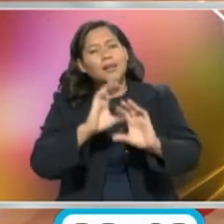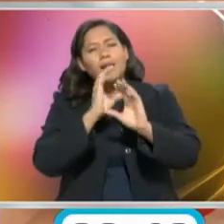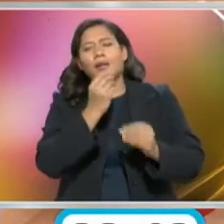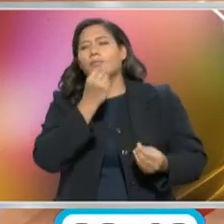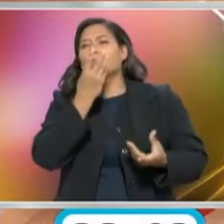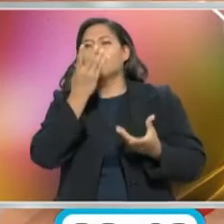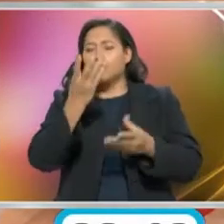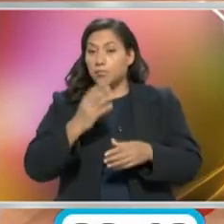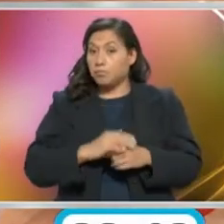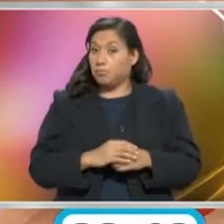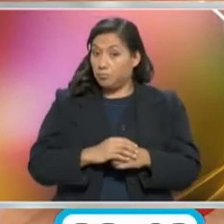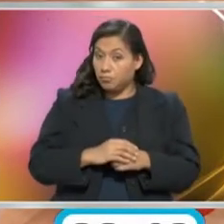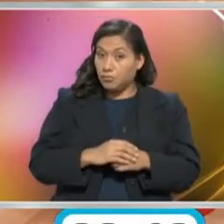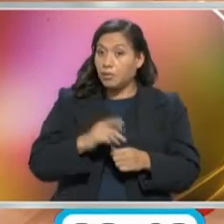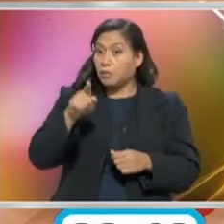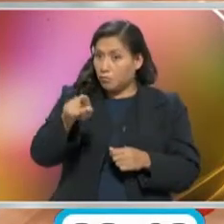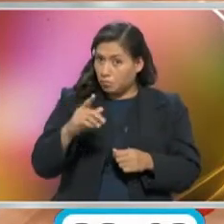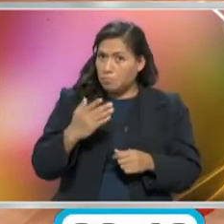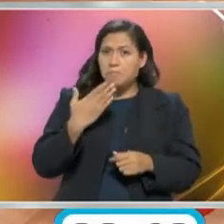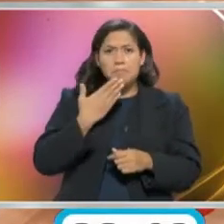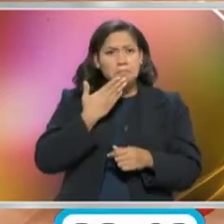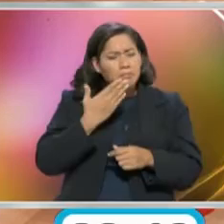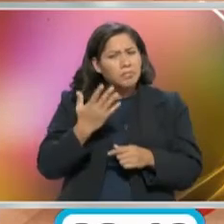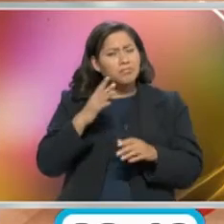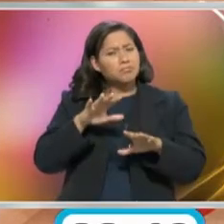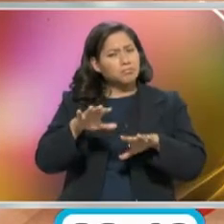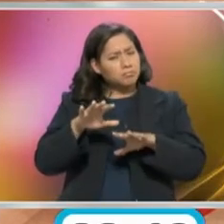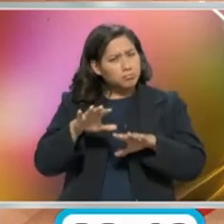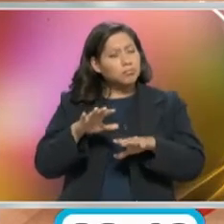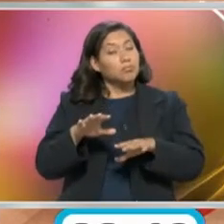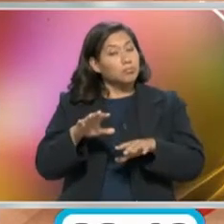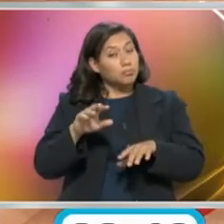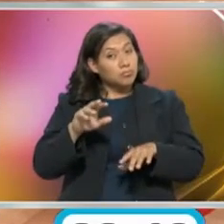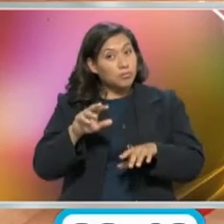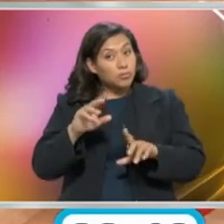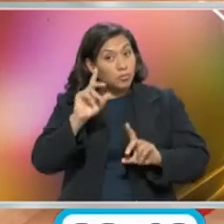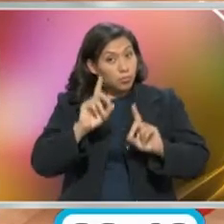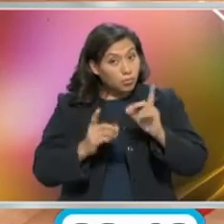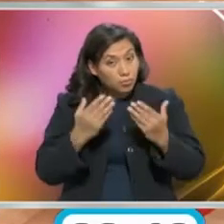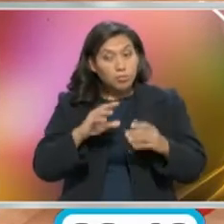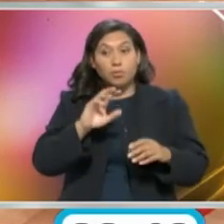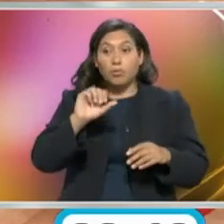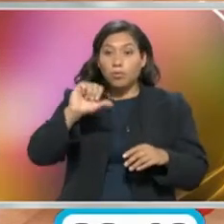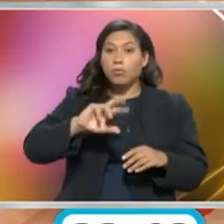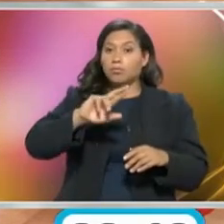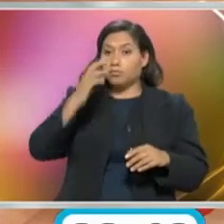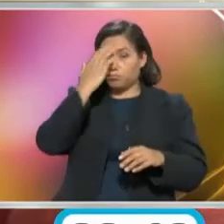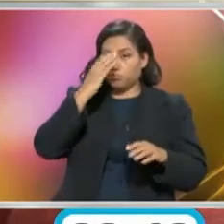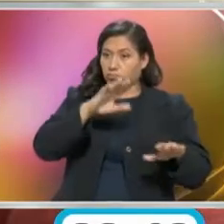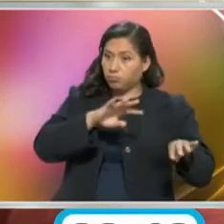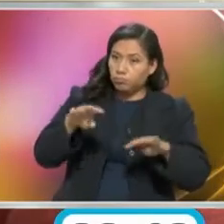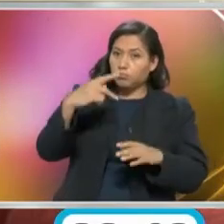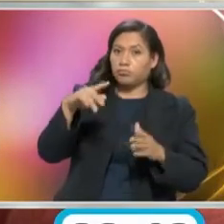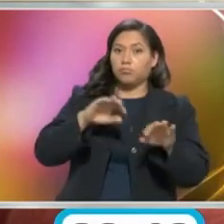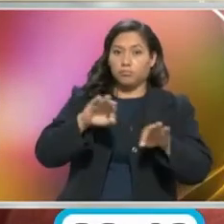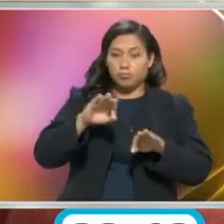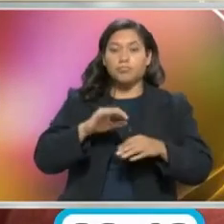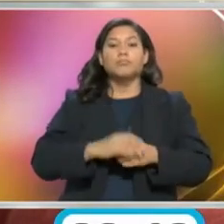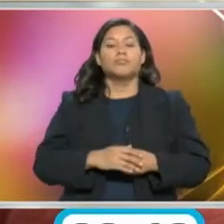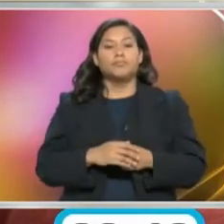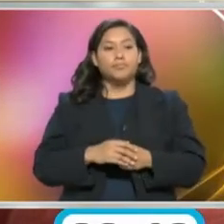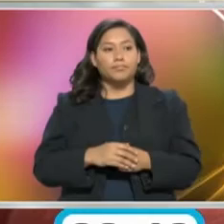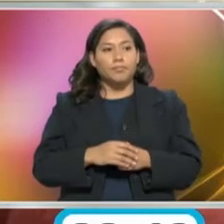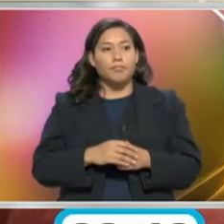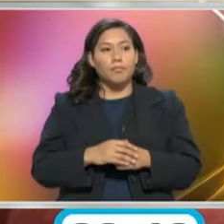Y realmente pues lo has hecho de una manera extraordinaria. Sin duda, hoy se reconoce tu trabajo. Io